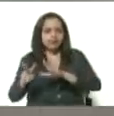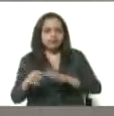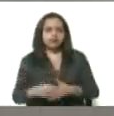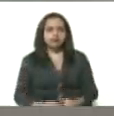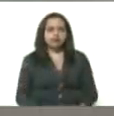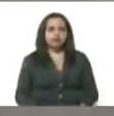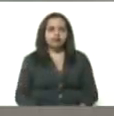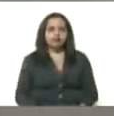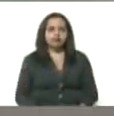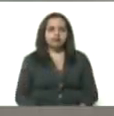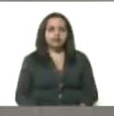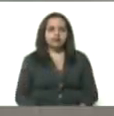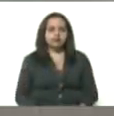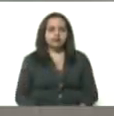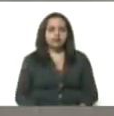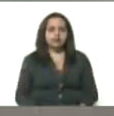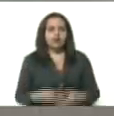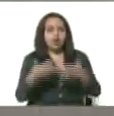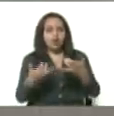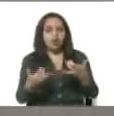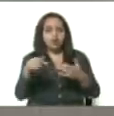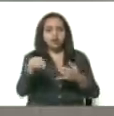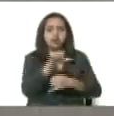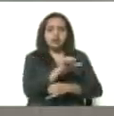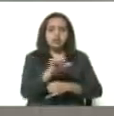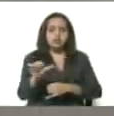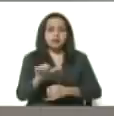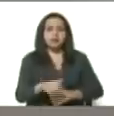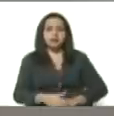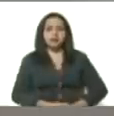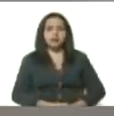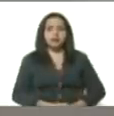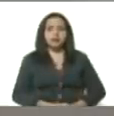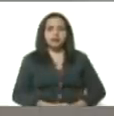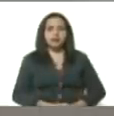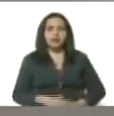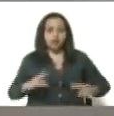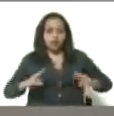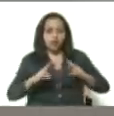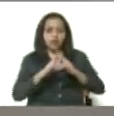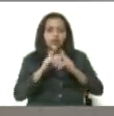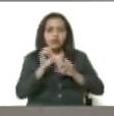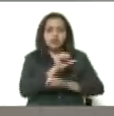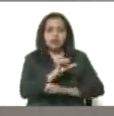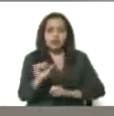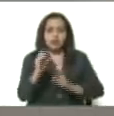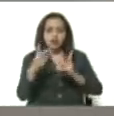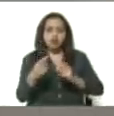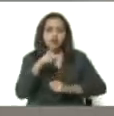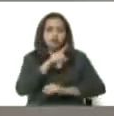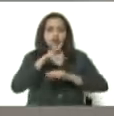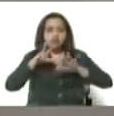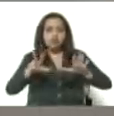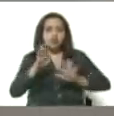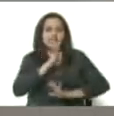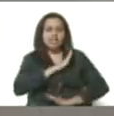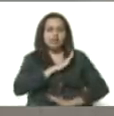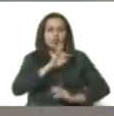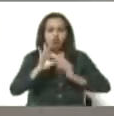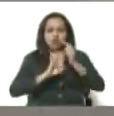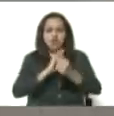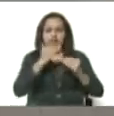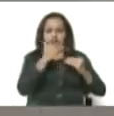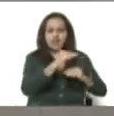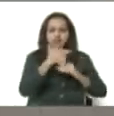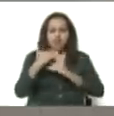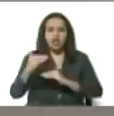7+7, y en esta semana justamente que nos encontramos, en la semana 18, tenemos tres niveles.